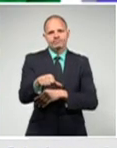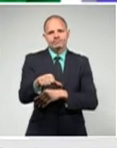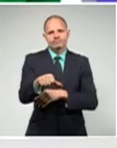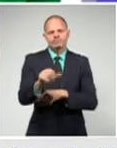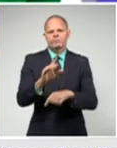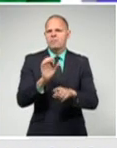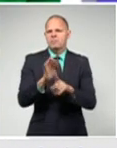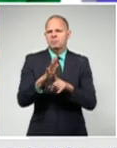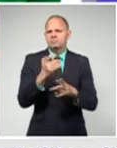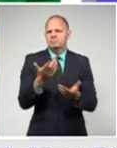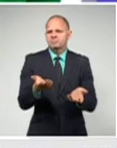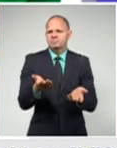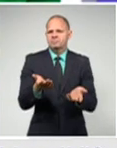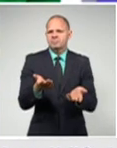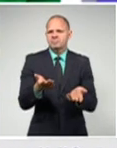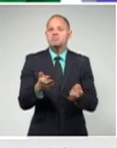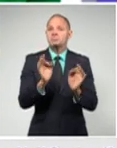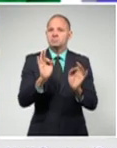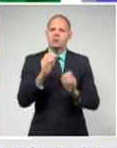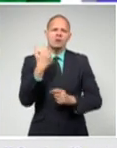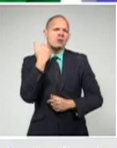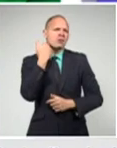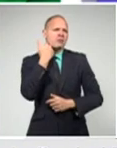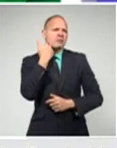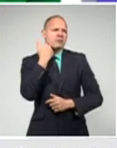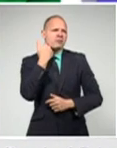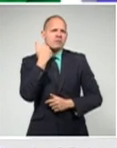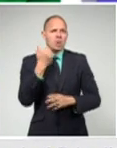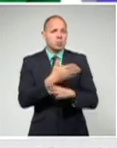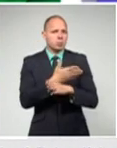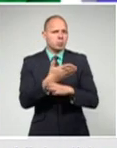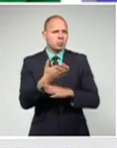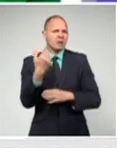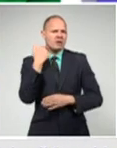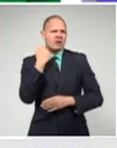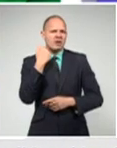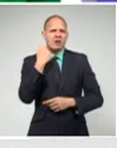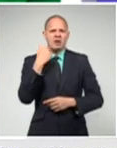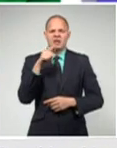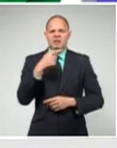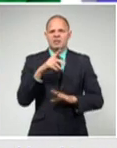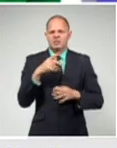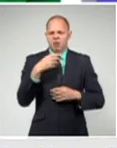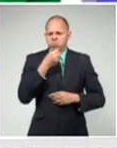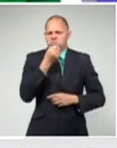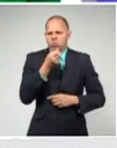presentó fiebre durante varios días, abundantes secreciones bronquiales,